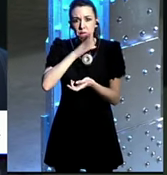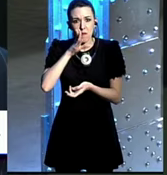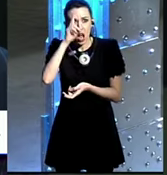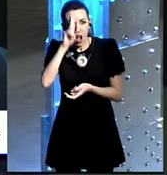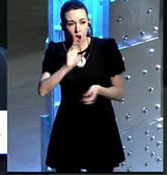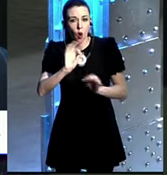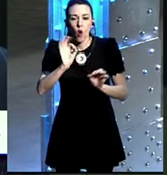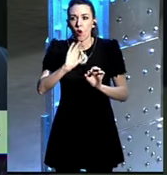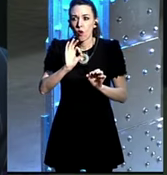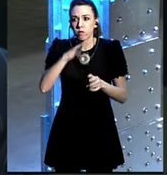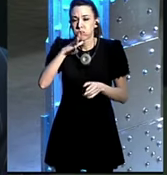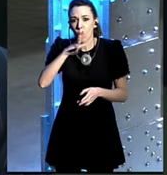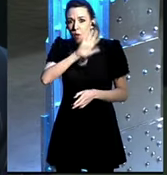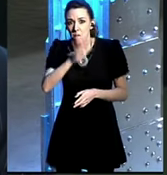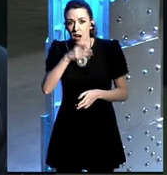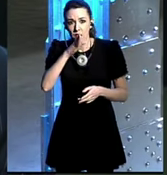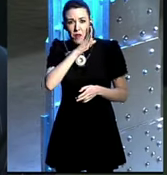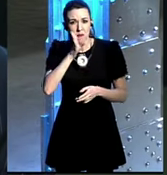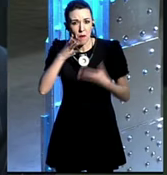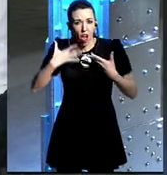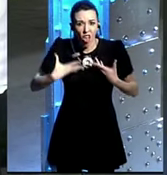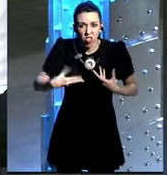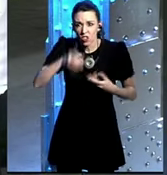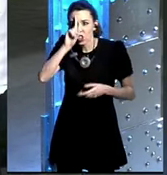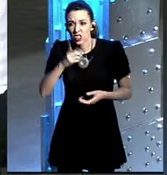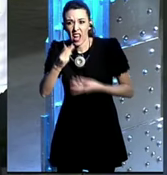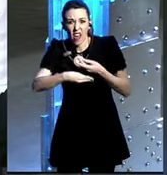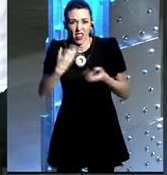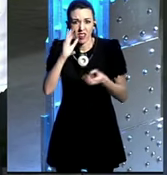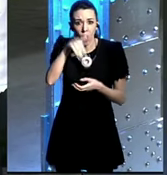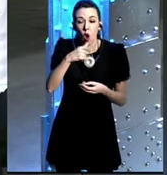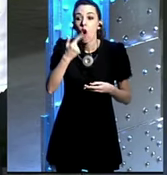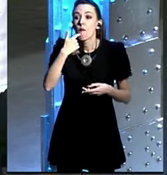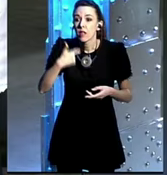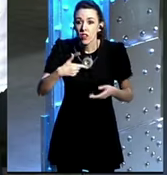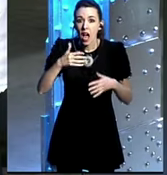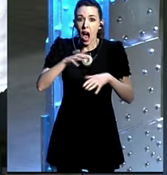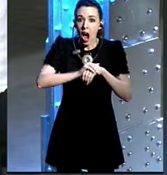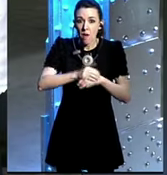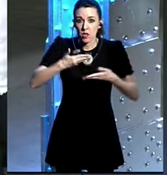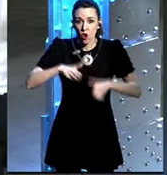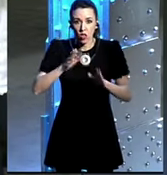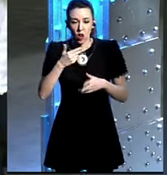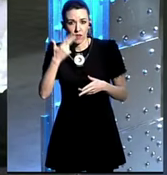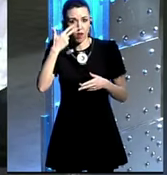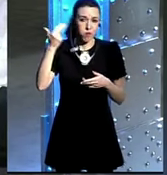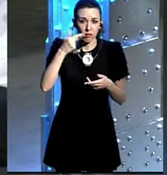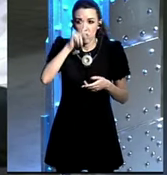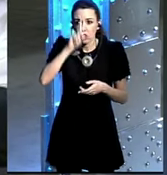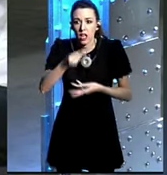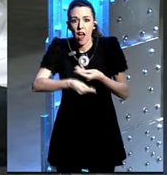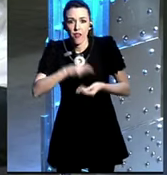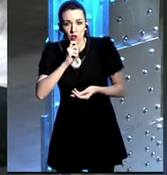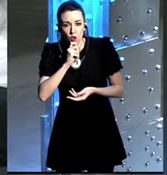por mi madre, porque parece que está muy decaída, no sé qué hacer, o me dicen: ¿sabes qué? El amigo de mi hijo se ha matado, se ha suicidado y no sé muy bien qué